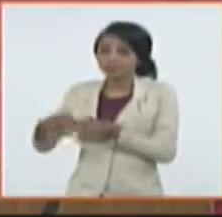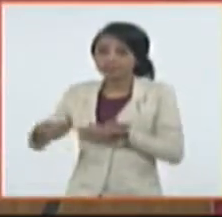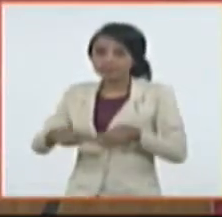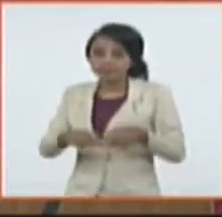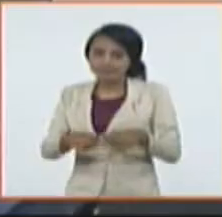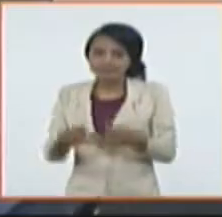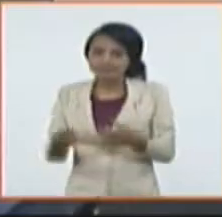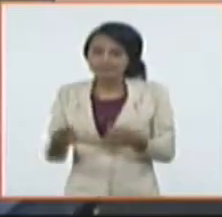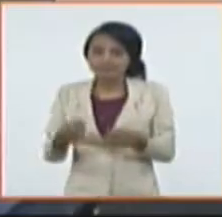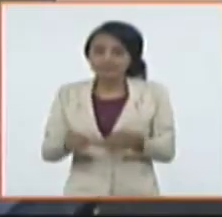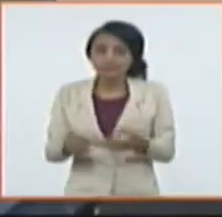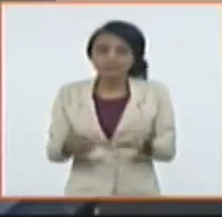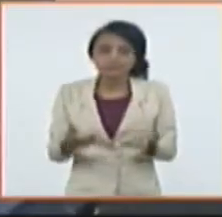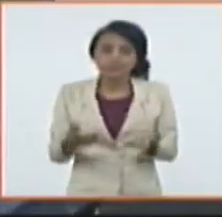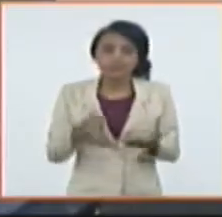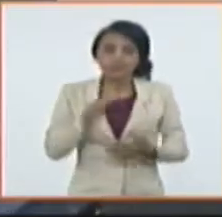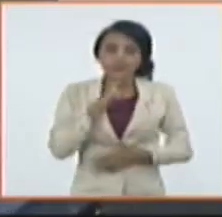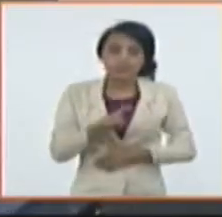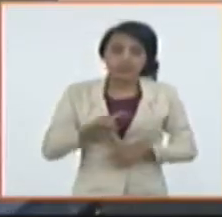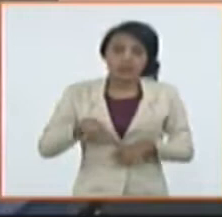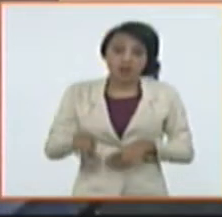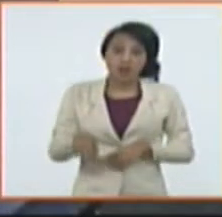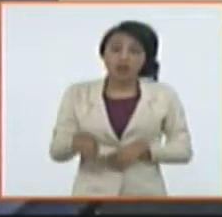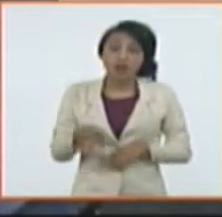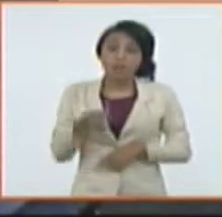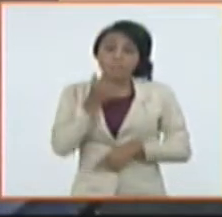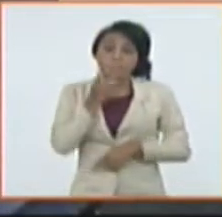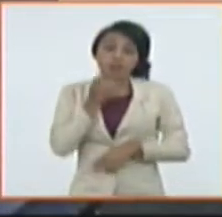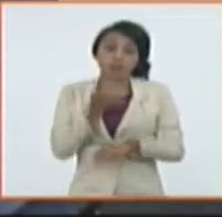demanda eléctrica en el pico.